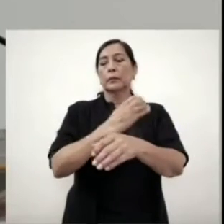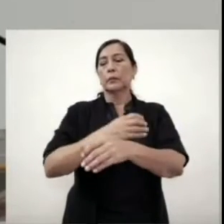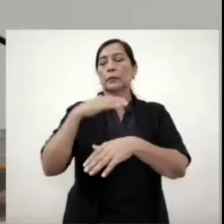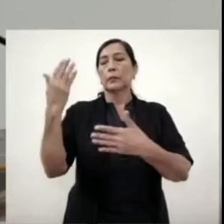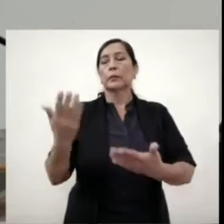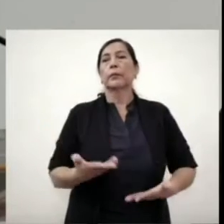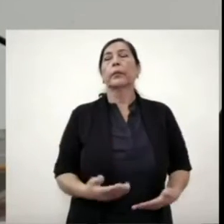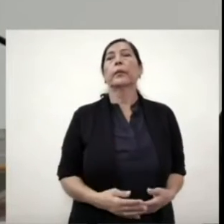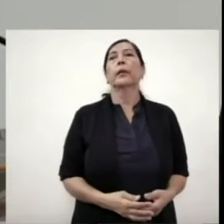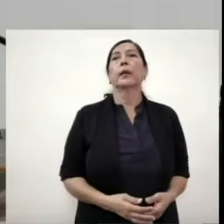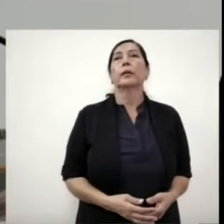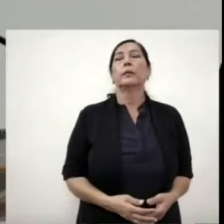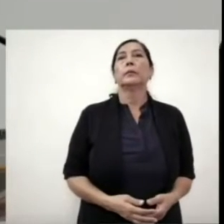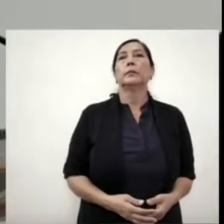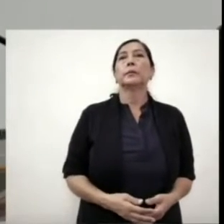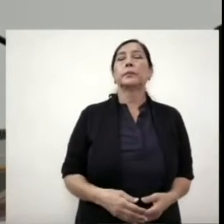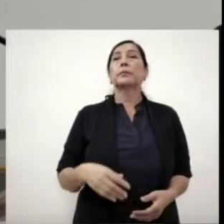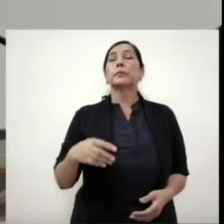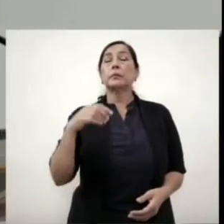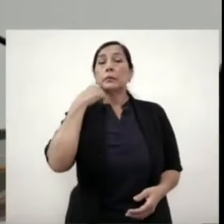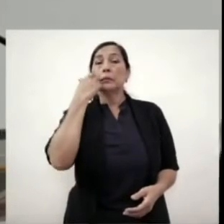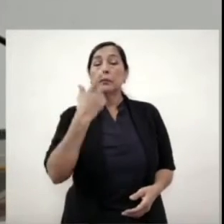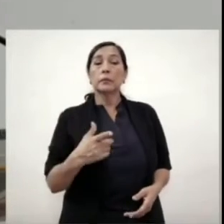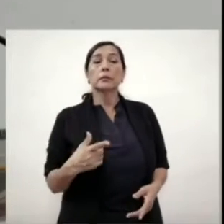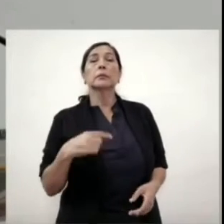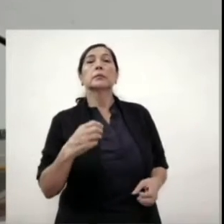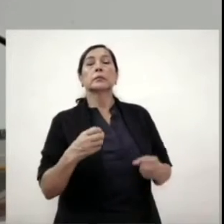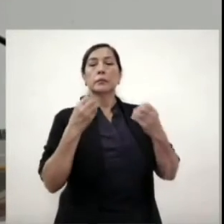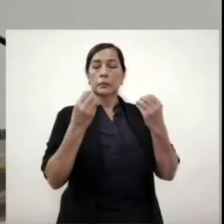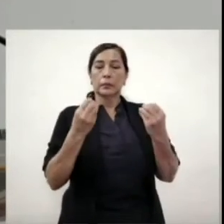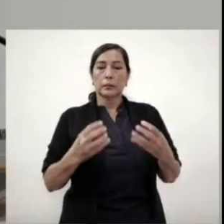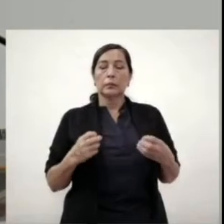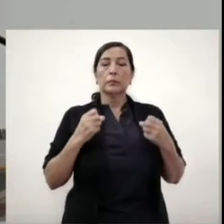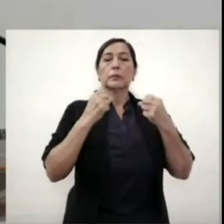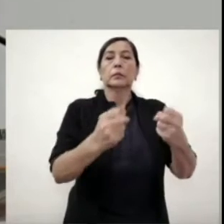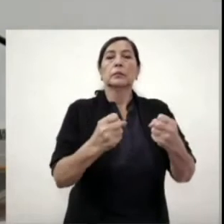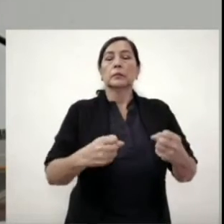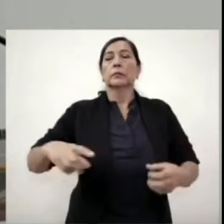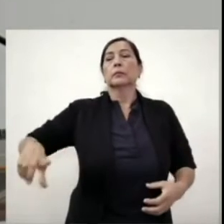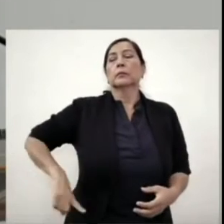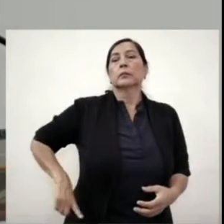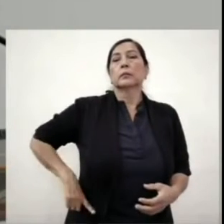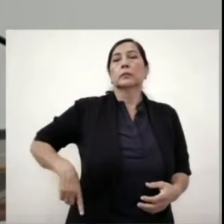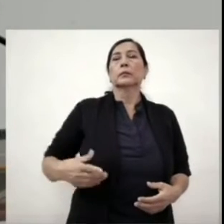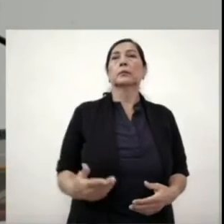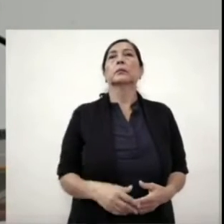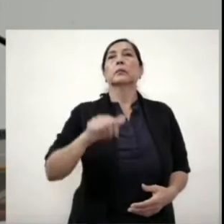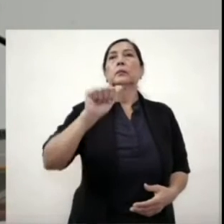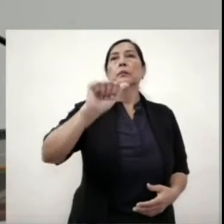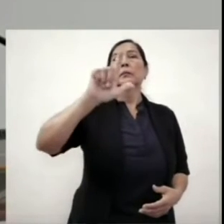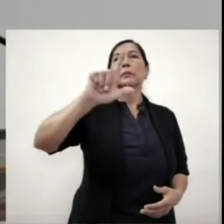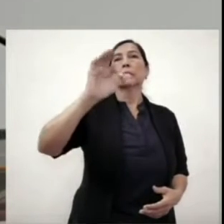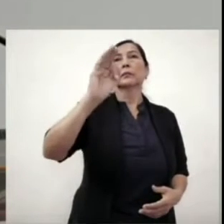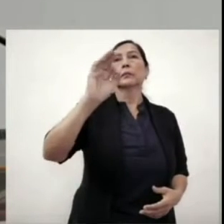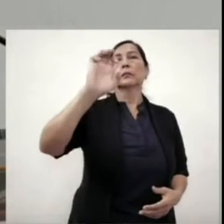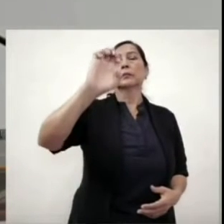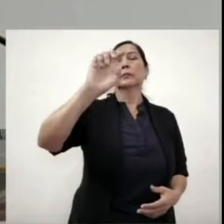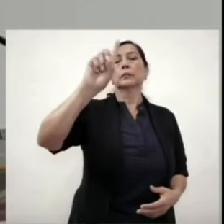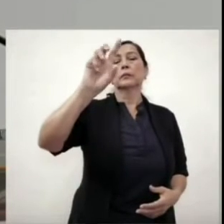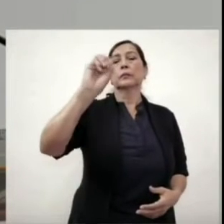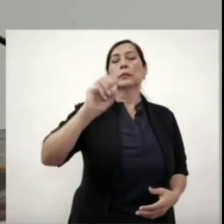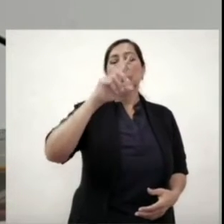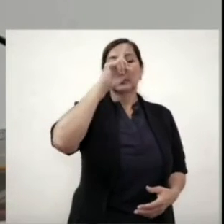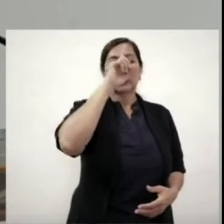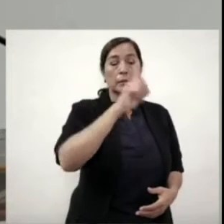acompañarlos. Como parte de los esfuerzos encabezados por nuestro gobernador Alfredo Ramírez Bedoya para la pacificación de